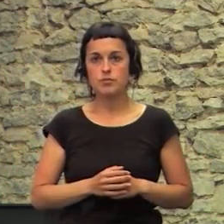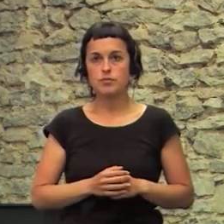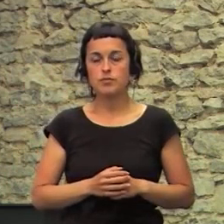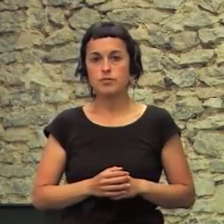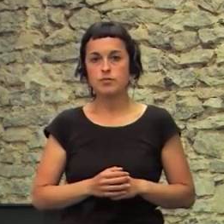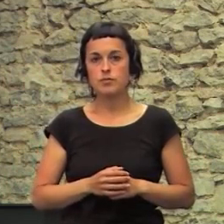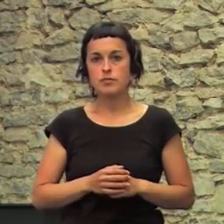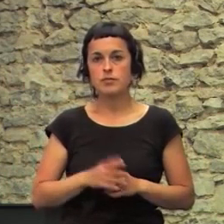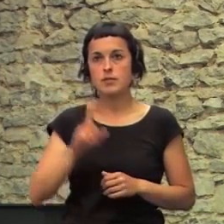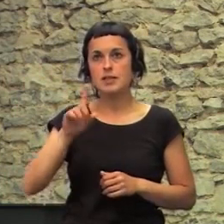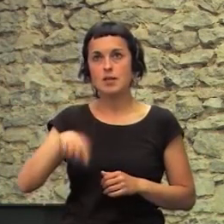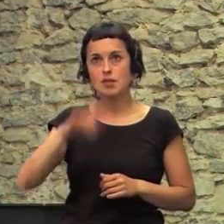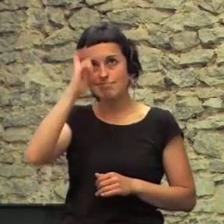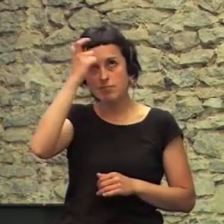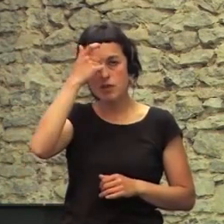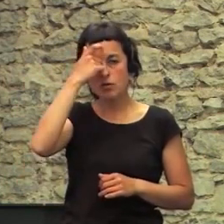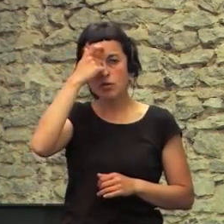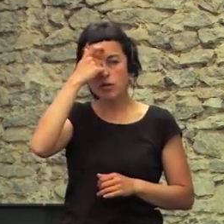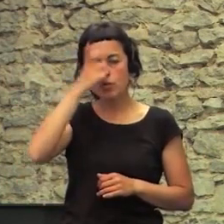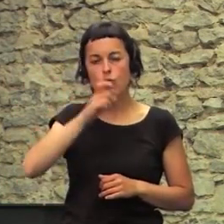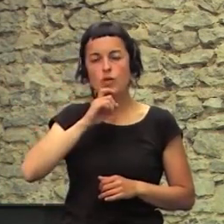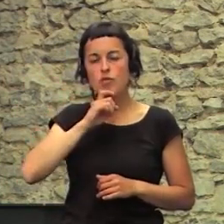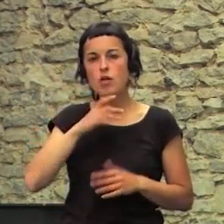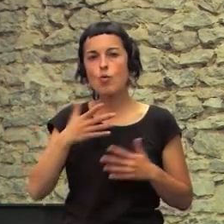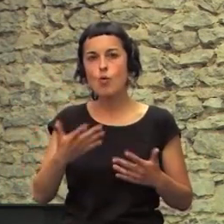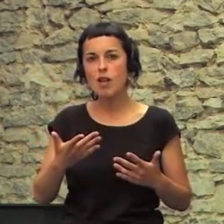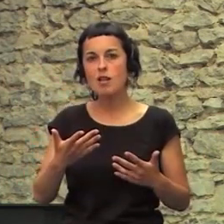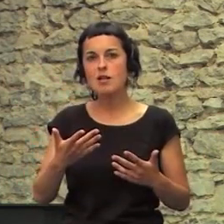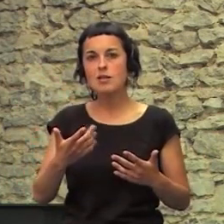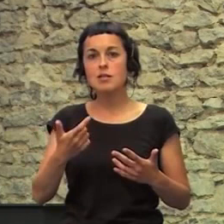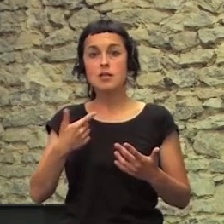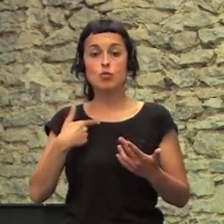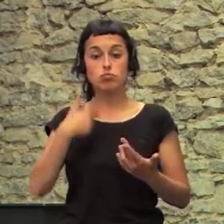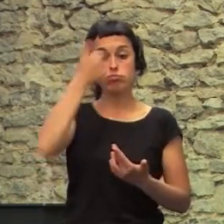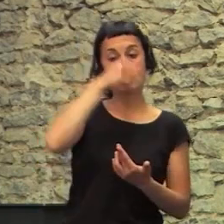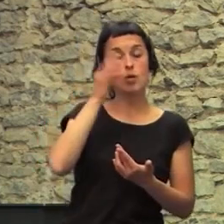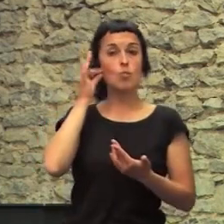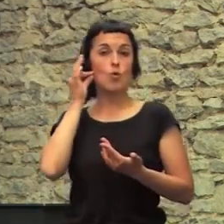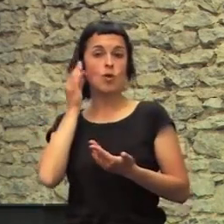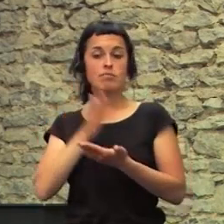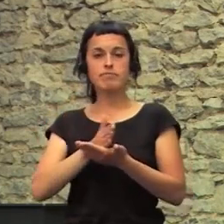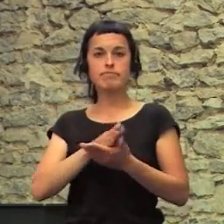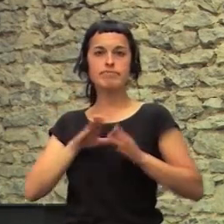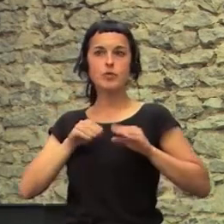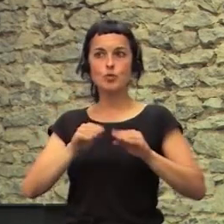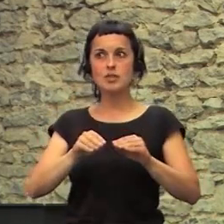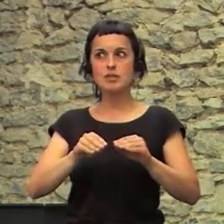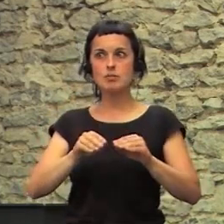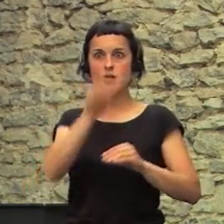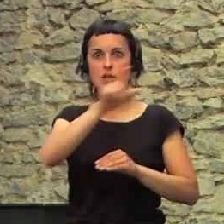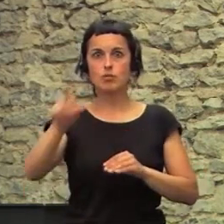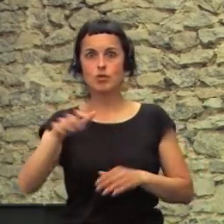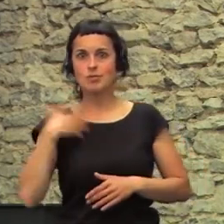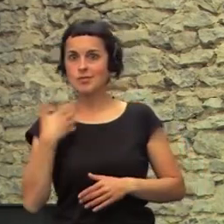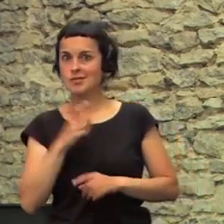lo complicado también de este término es utilizarlo sin que resulte molesto, porque digamos que es un